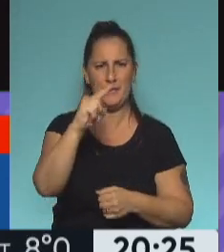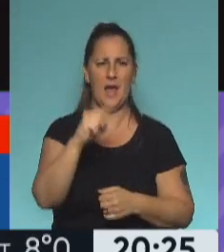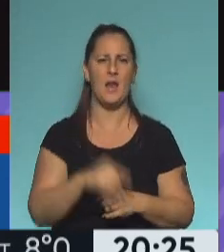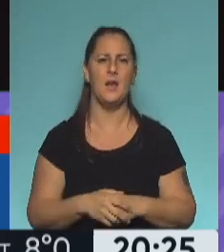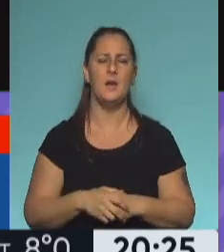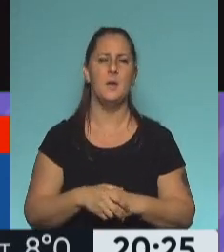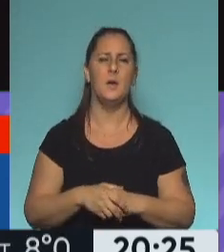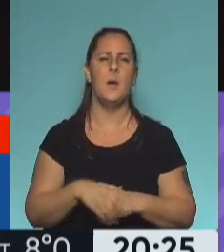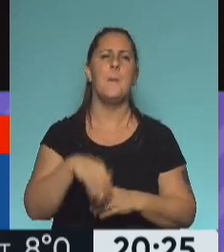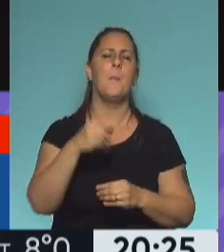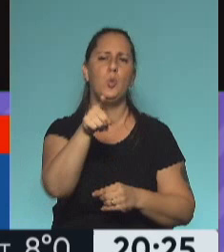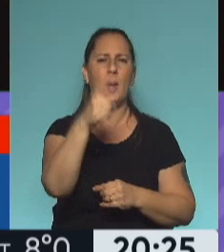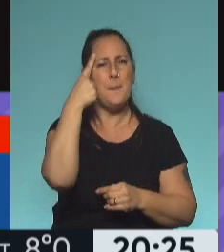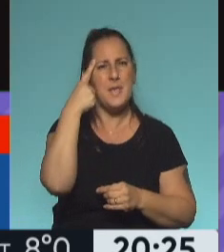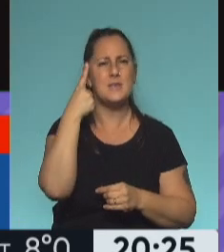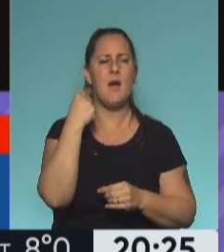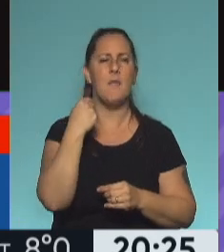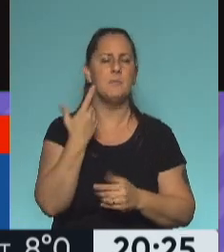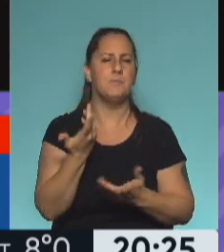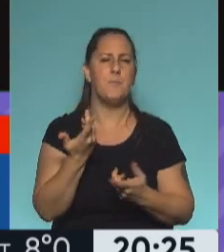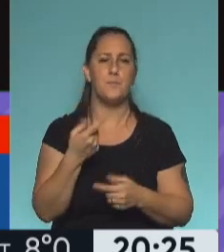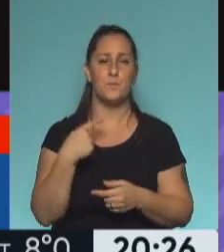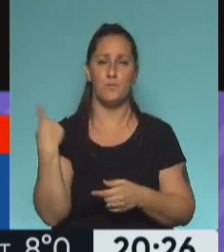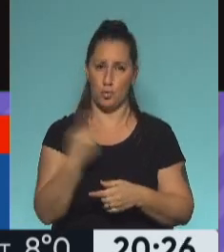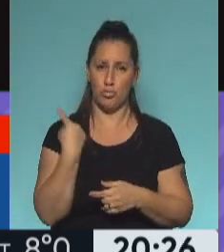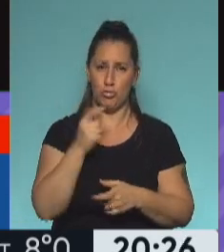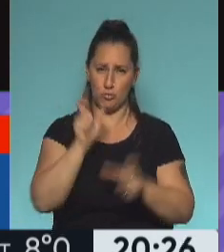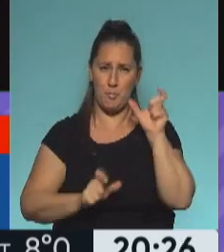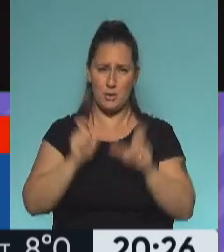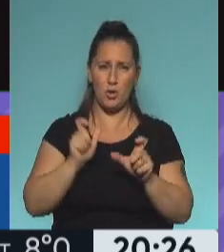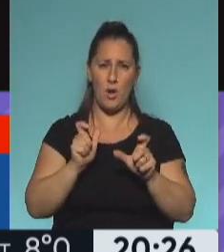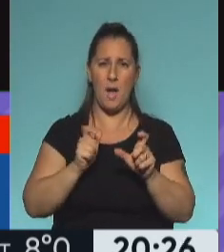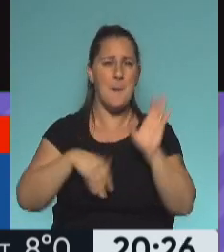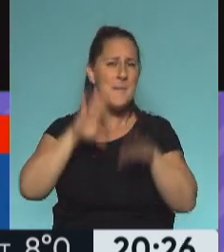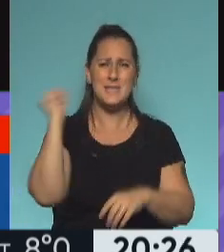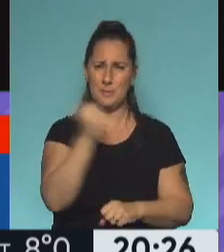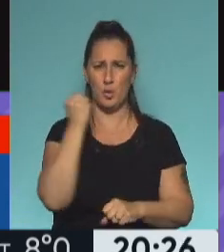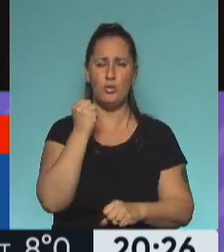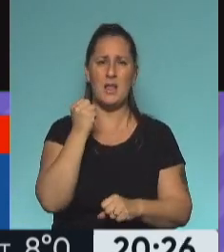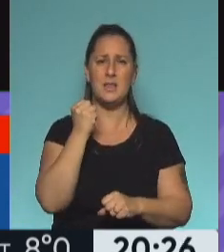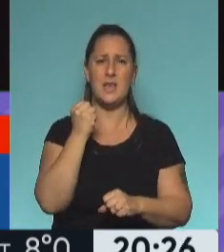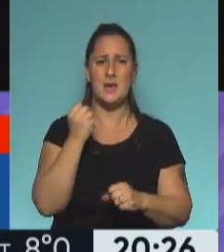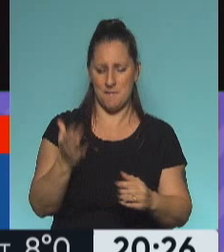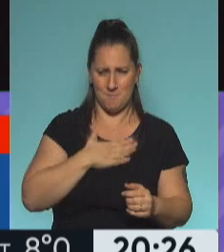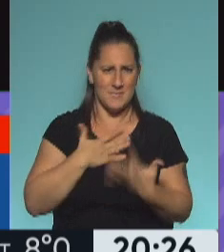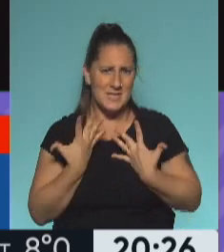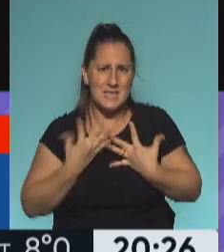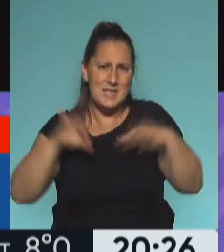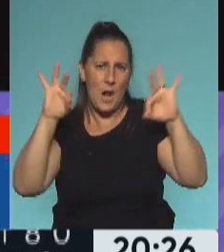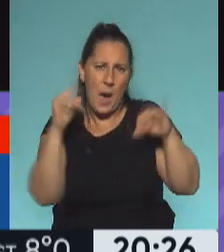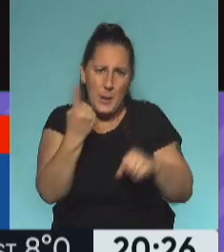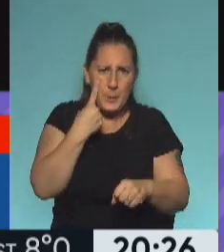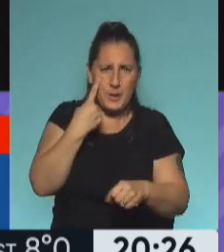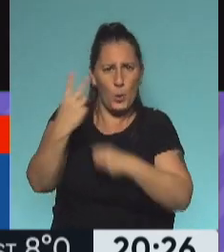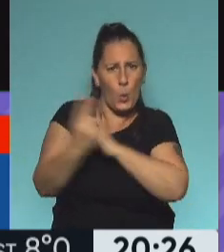¿Qué puede haber más importante nosotros como individuos que nuestro propio instinto de supervivencia,